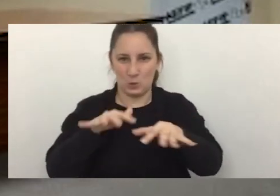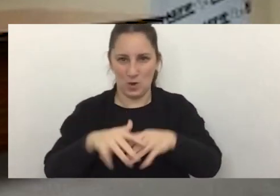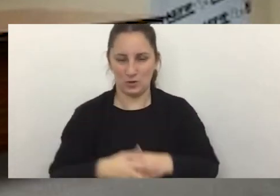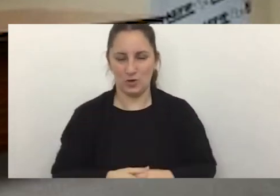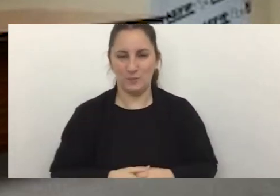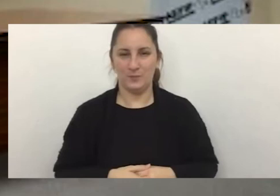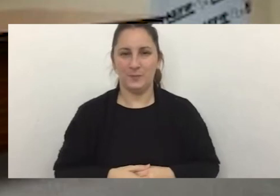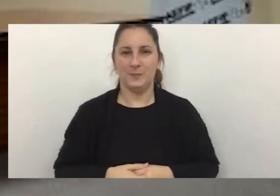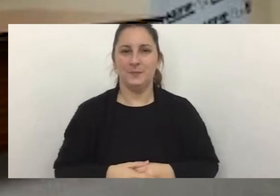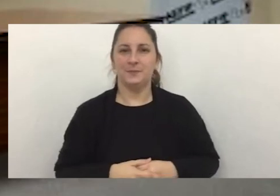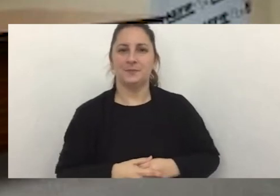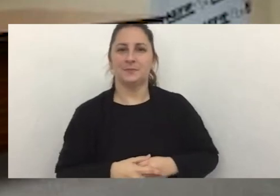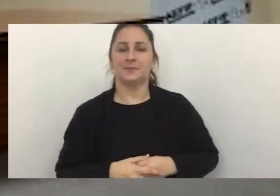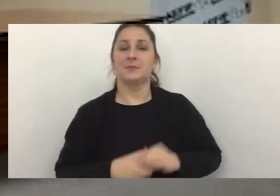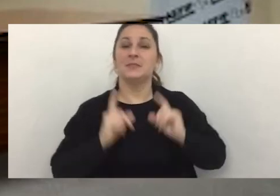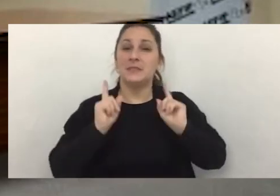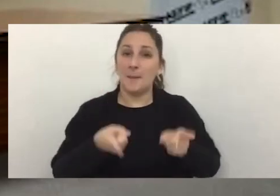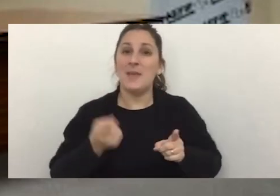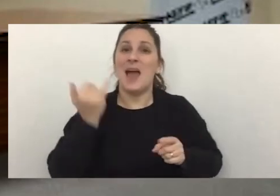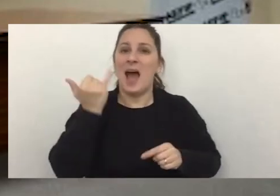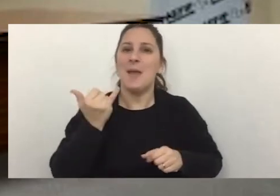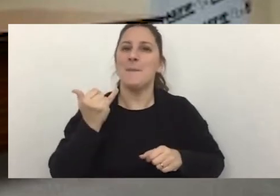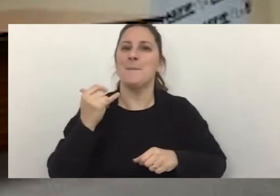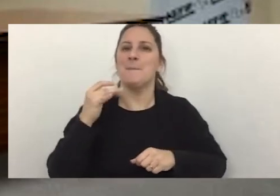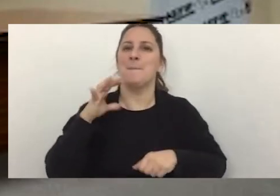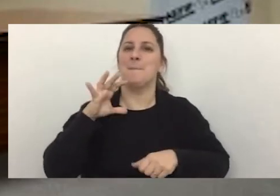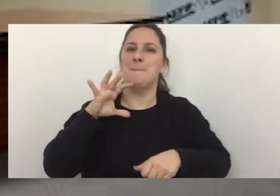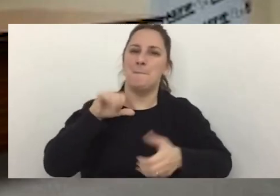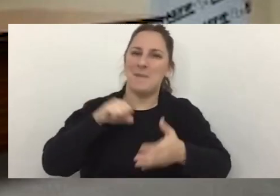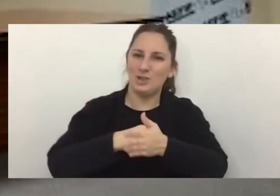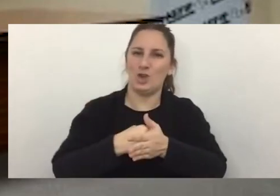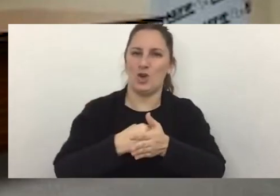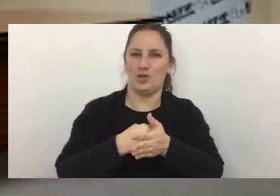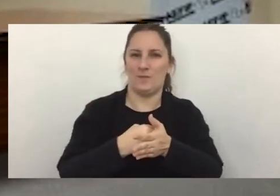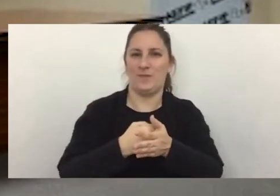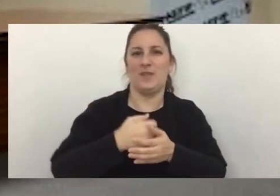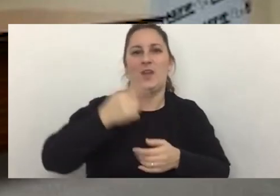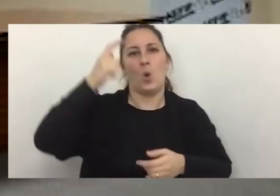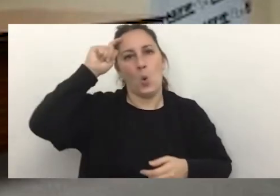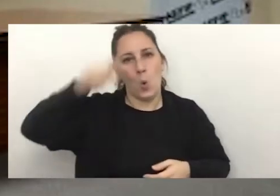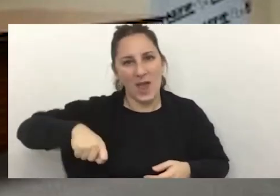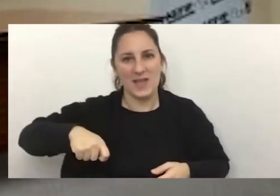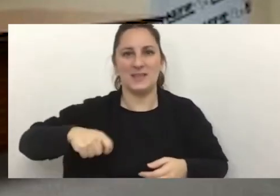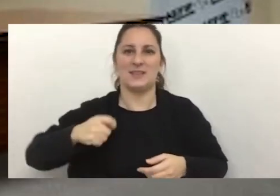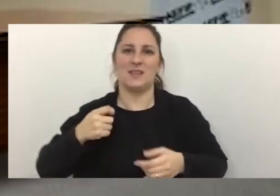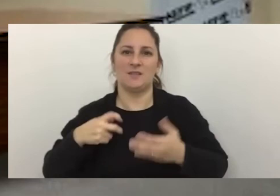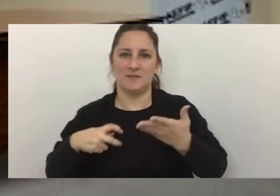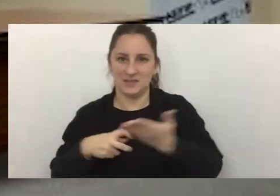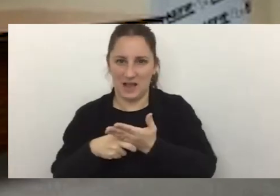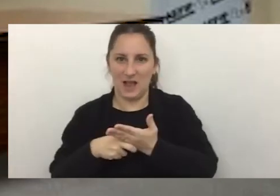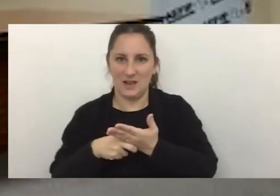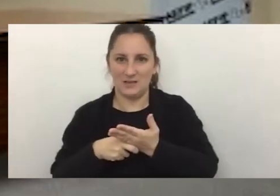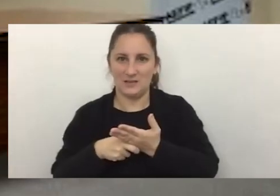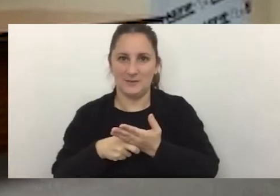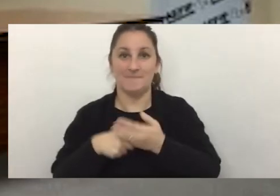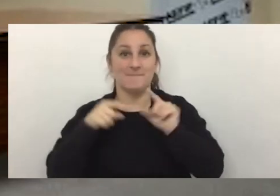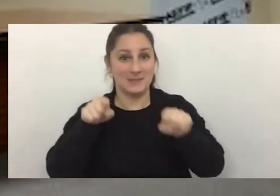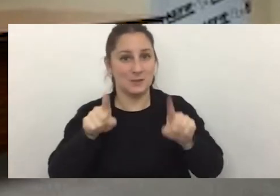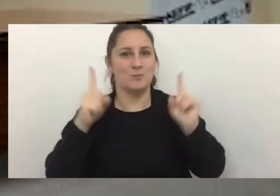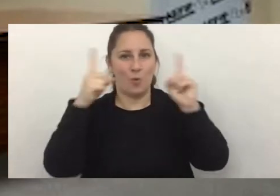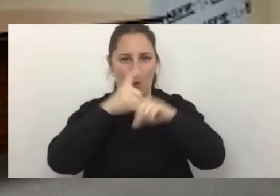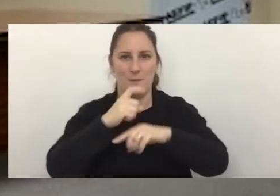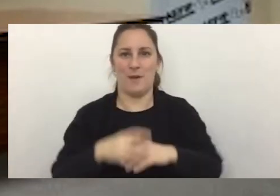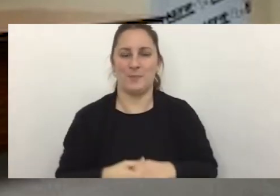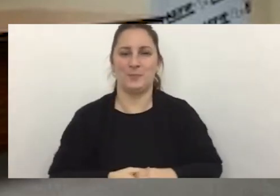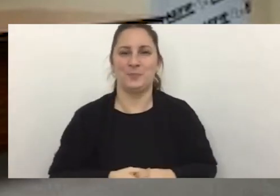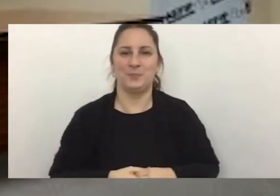Pero también hay una presión sobre los jueces y los fiscales cuando actúan. Este es el problema.